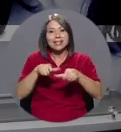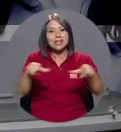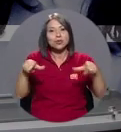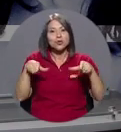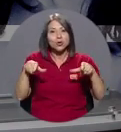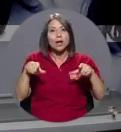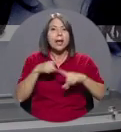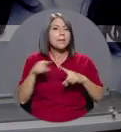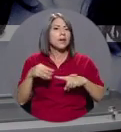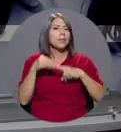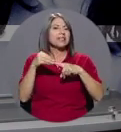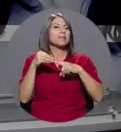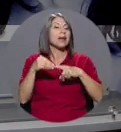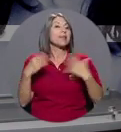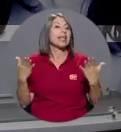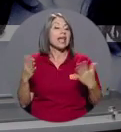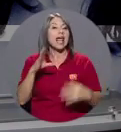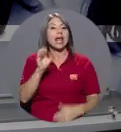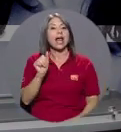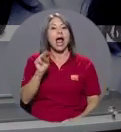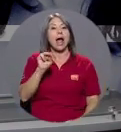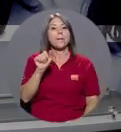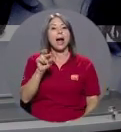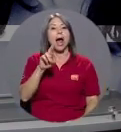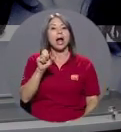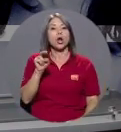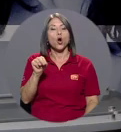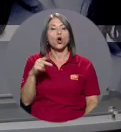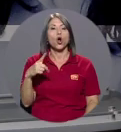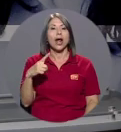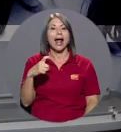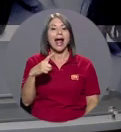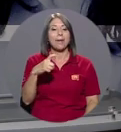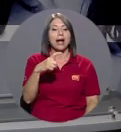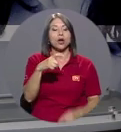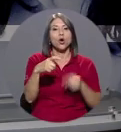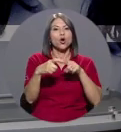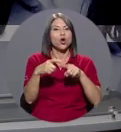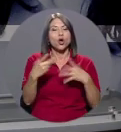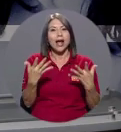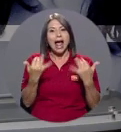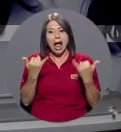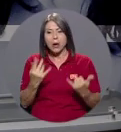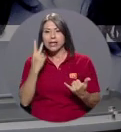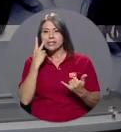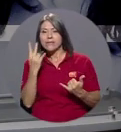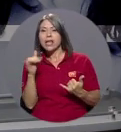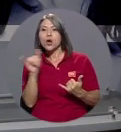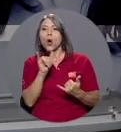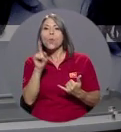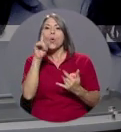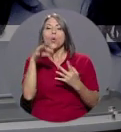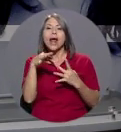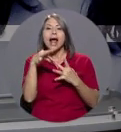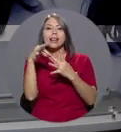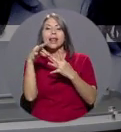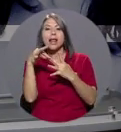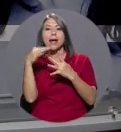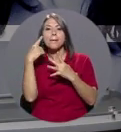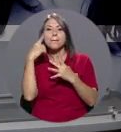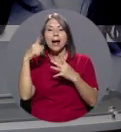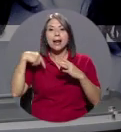pero principalmente, por ejemplo, hablamos del sector camarón. El sector camarón está siendo visualizado como una de las